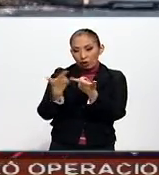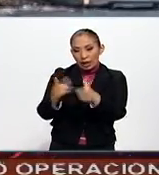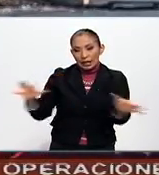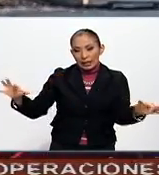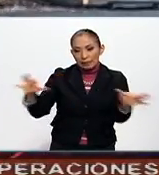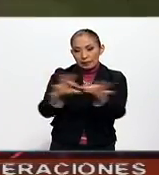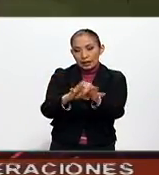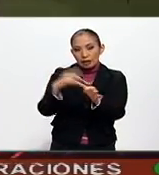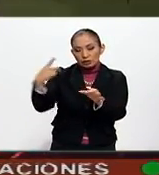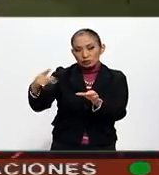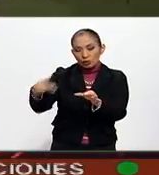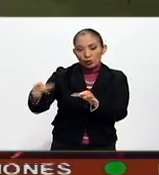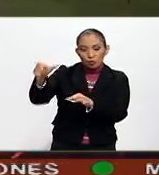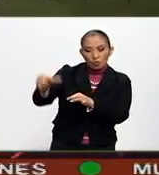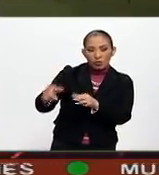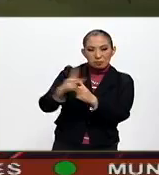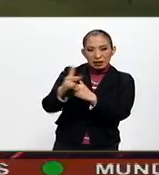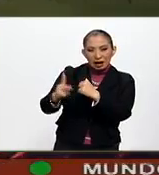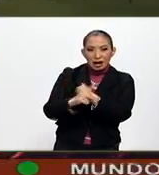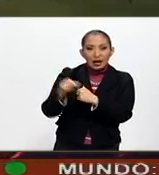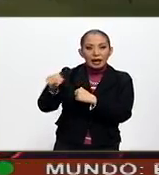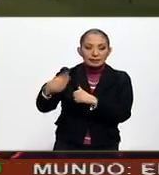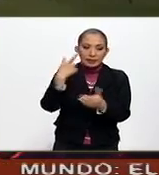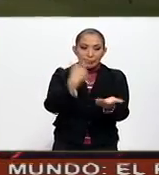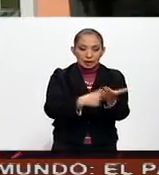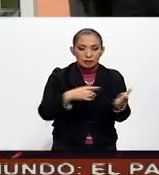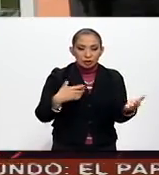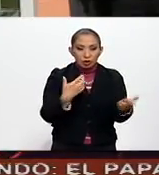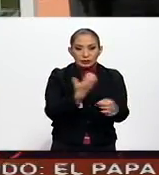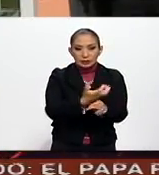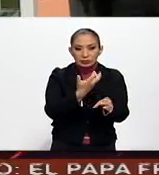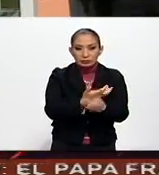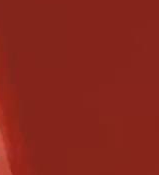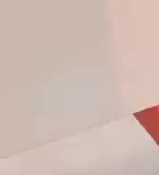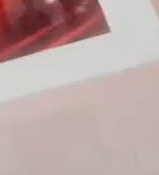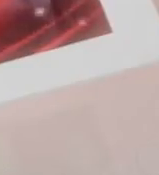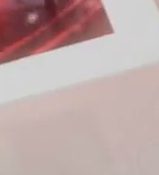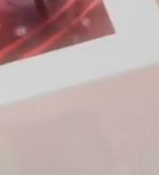es el estatus de Puerto Rico en los Estados Unidos.